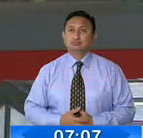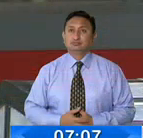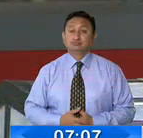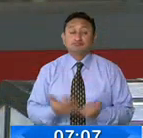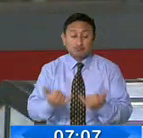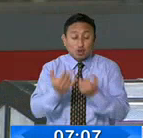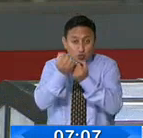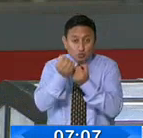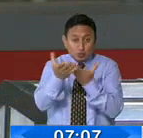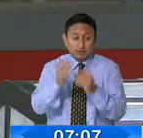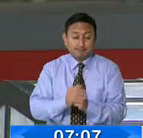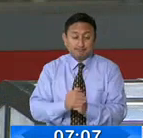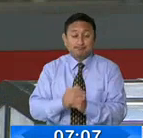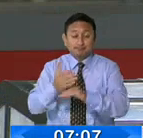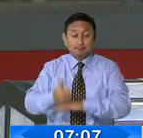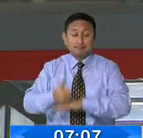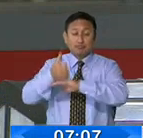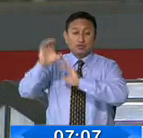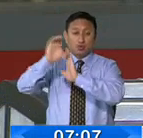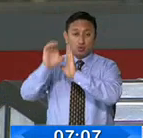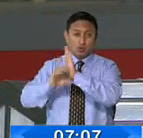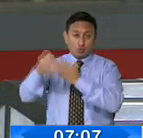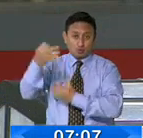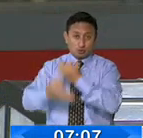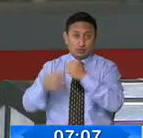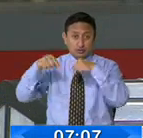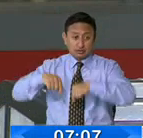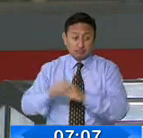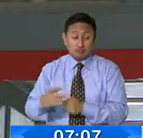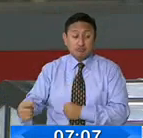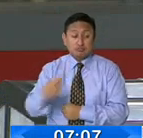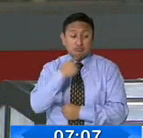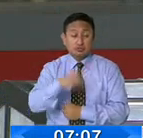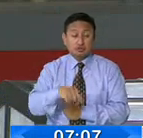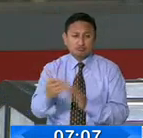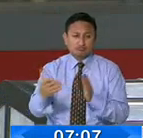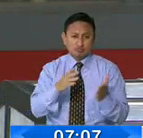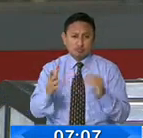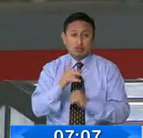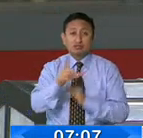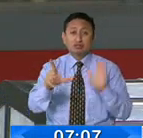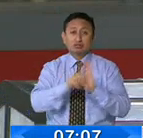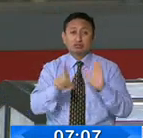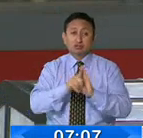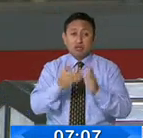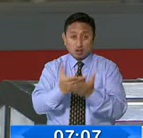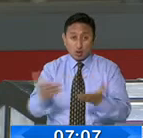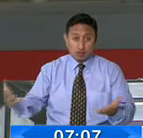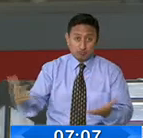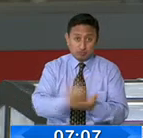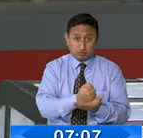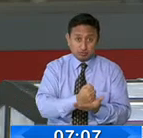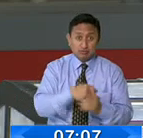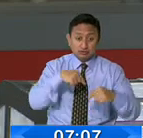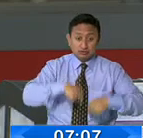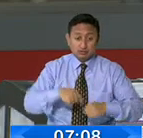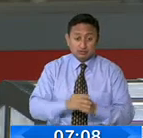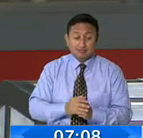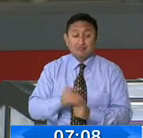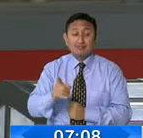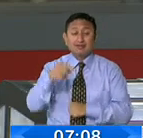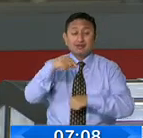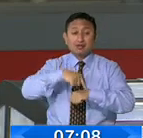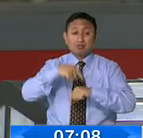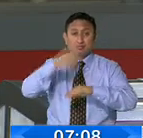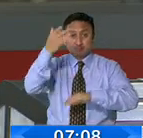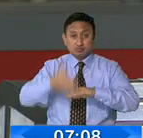Tiempo a contarles, amigos, que la Corte Constitucional declaró la inconstitucionalidad parcial de la ley de extinción de dominio. La figura de imprescriptibilidad